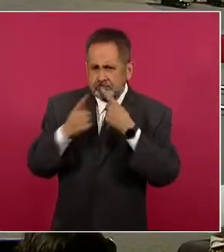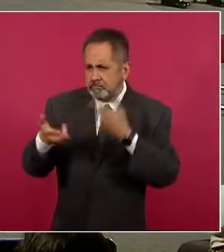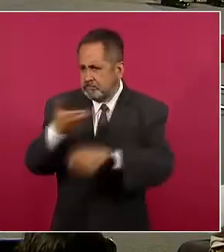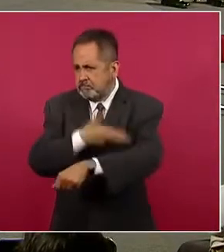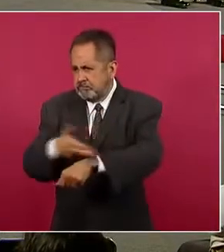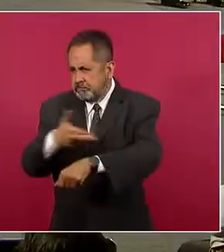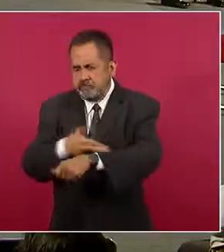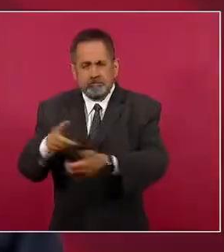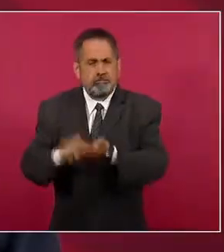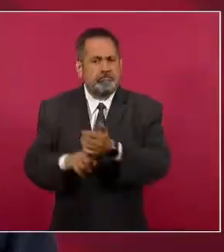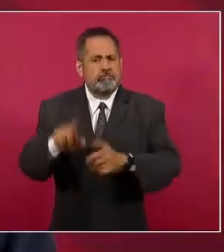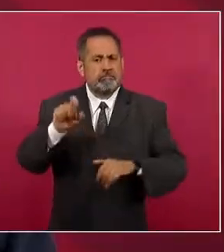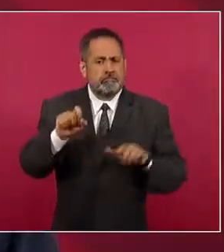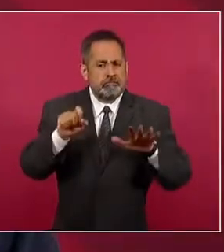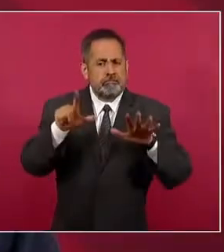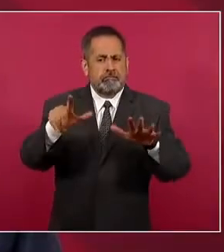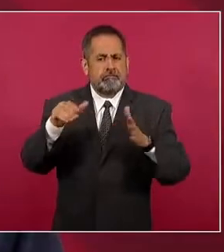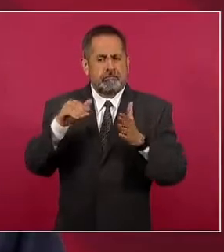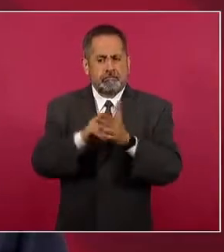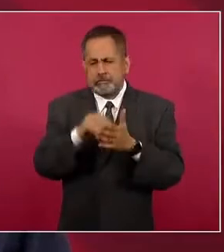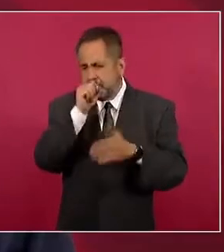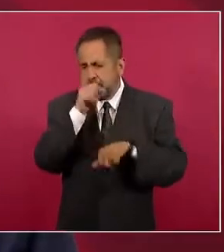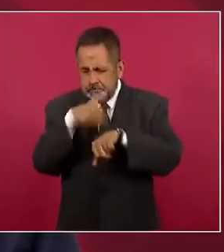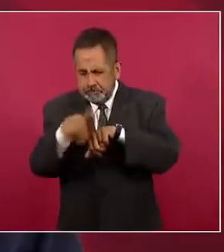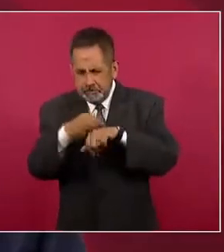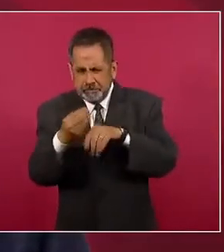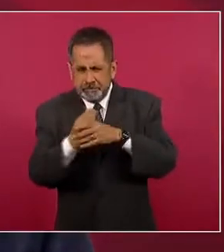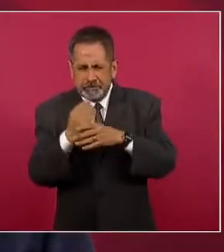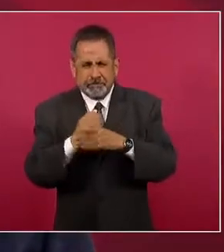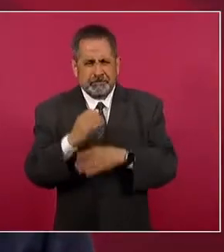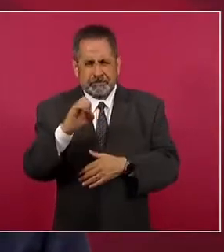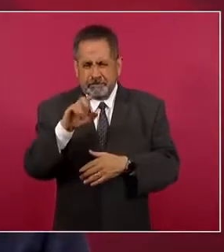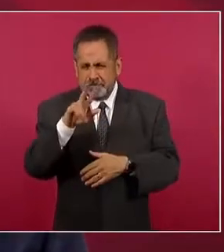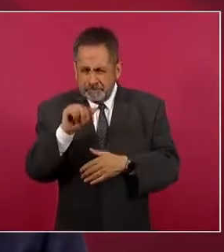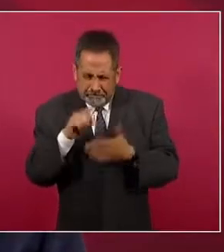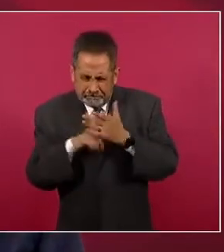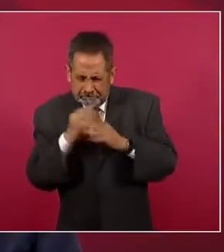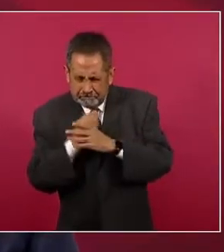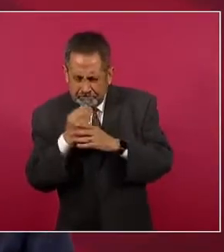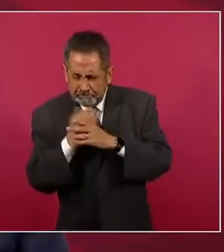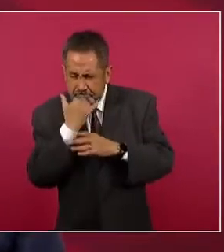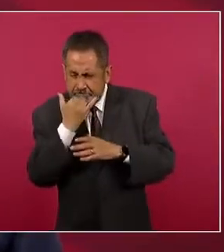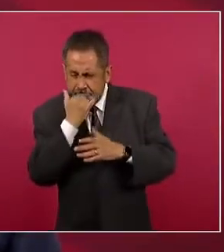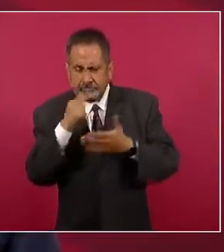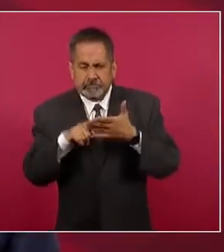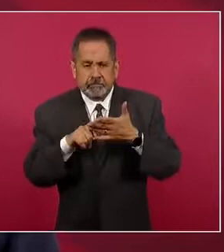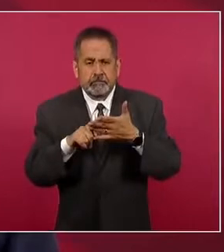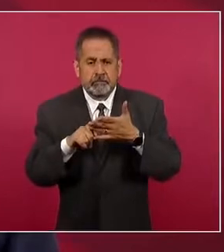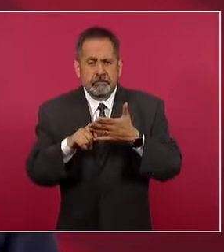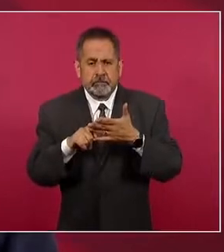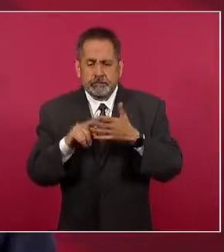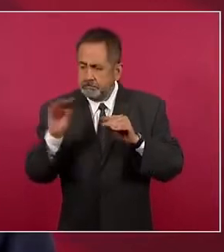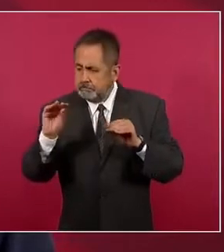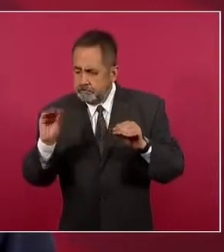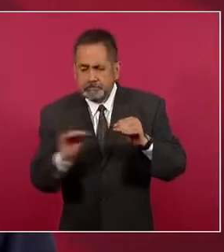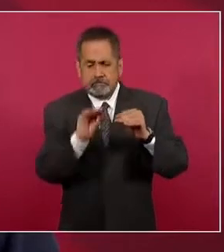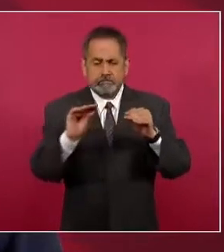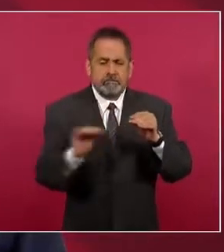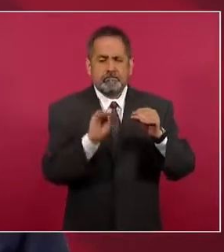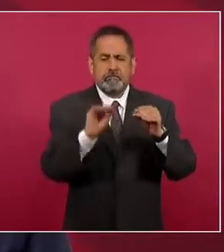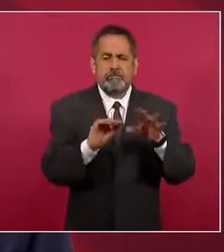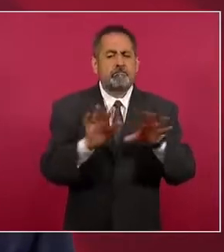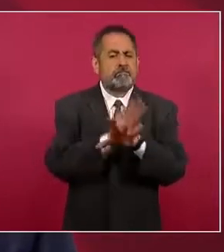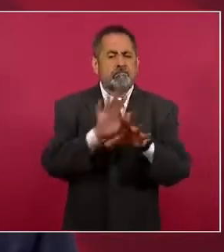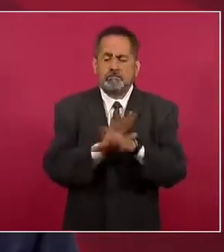regularizaron más de 27 mil claves que presentaba alguna incidencia por conceptos de recategorización,